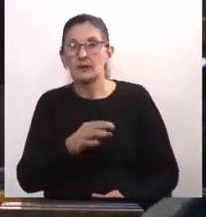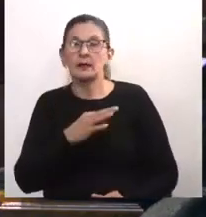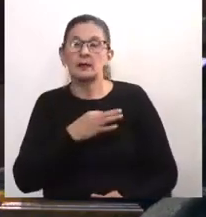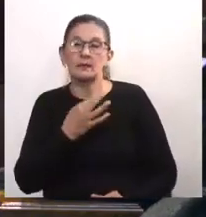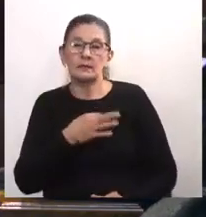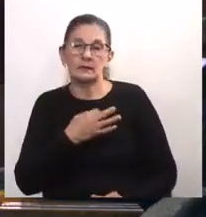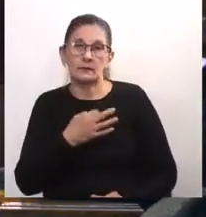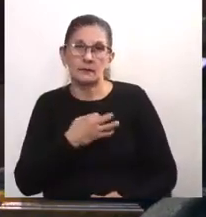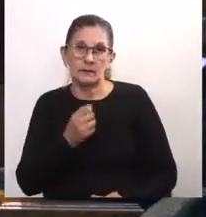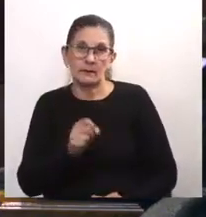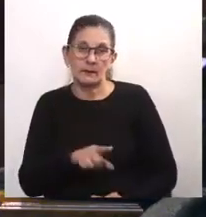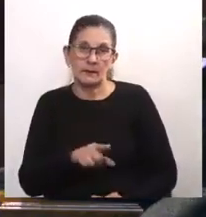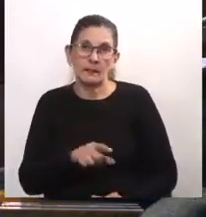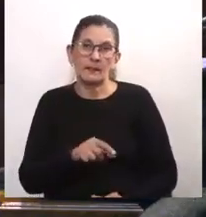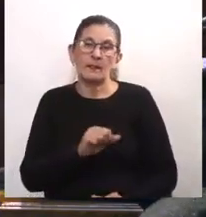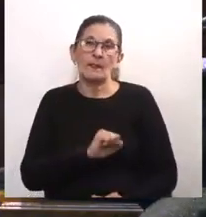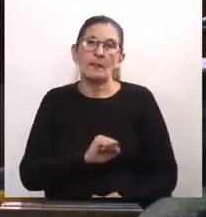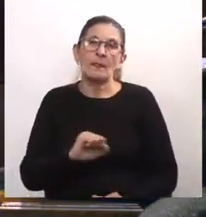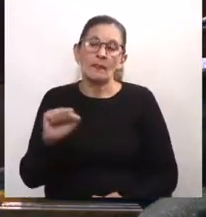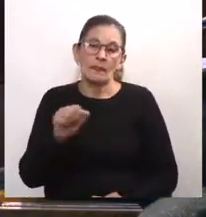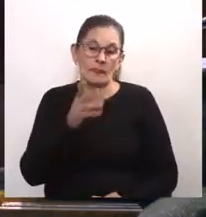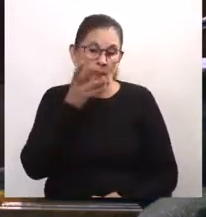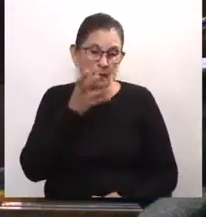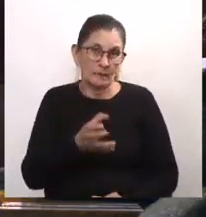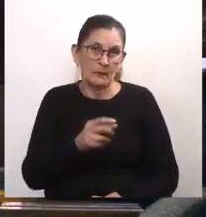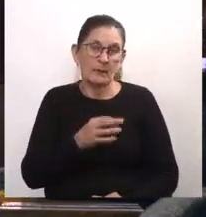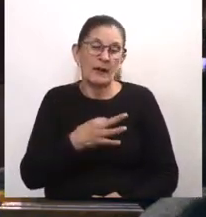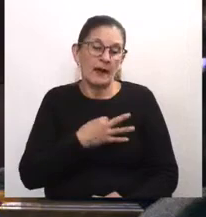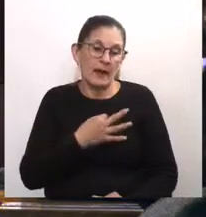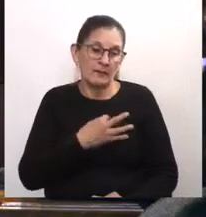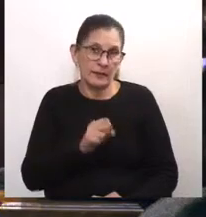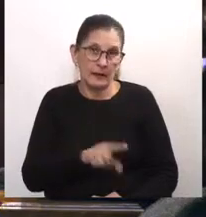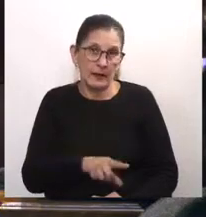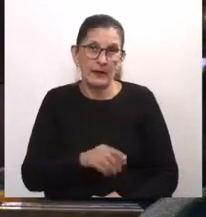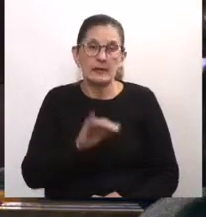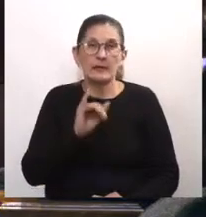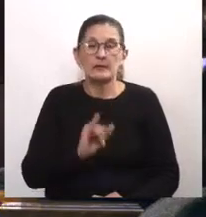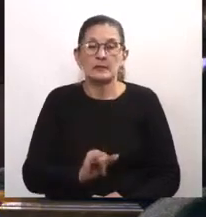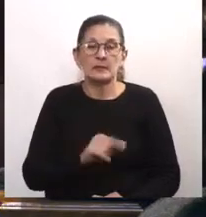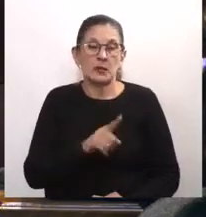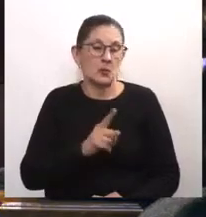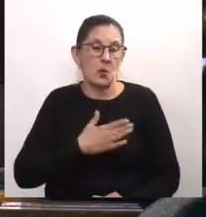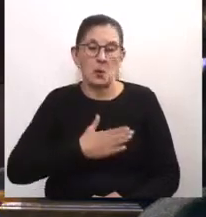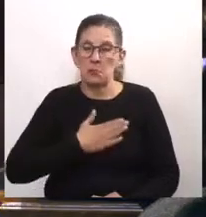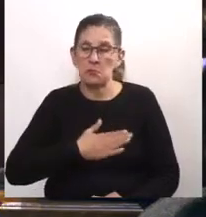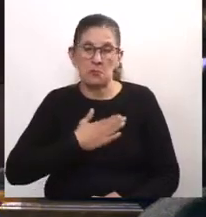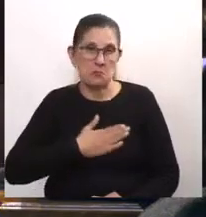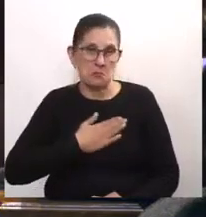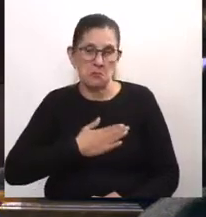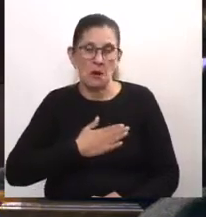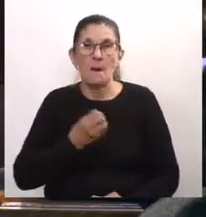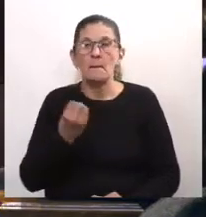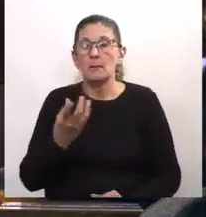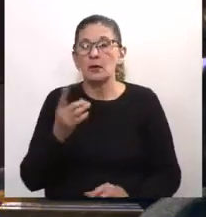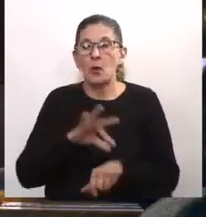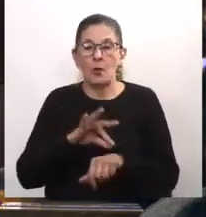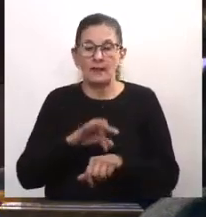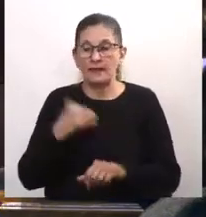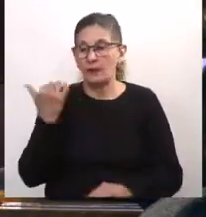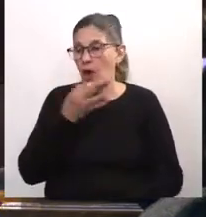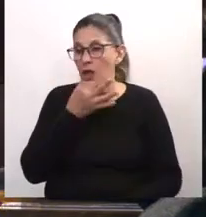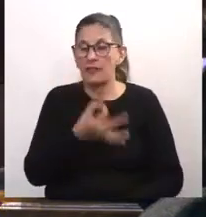vida o que puede ser perjudicial para su sobrevivencia, sin su consentimiento, porque un médico lo